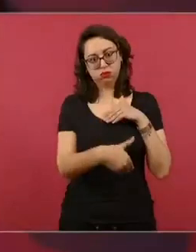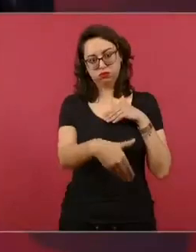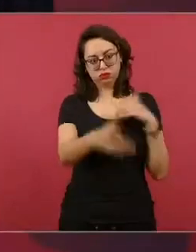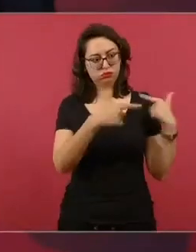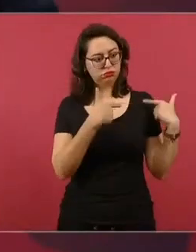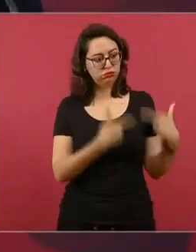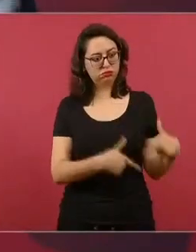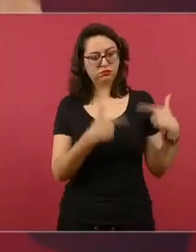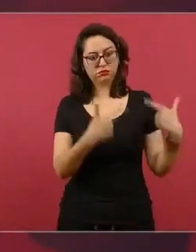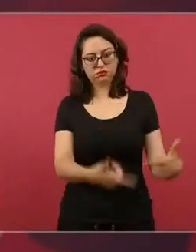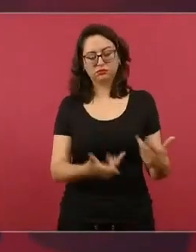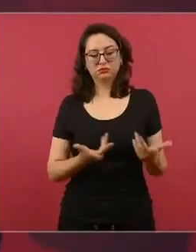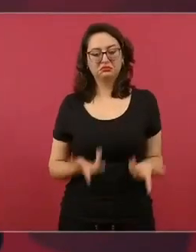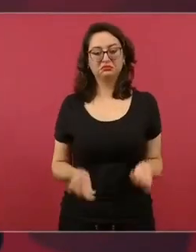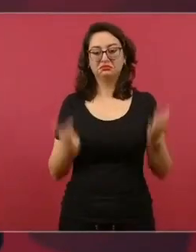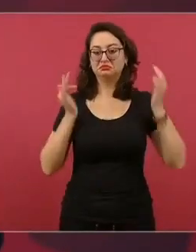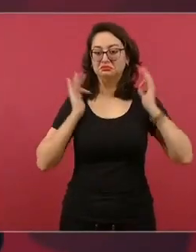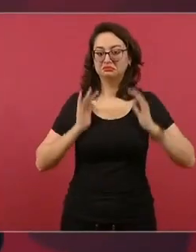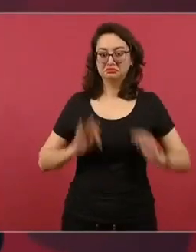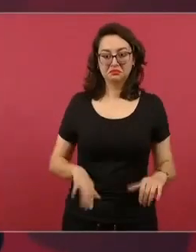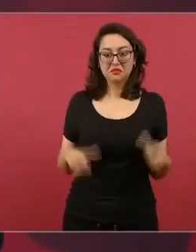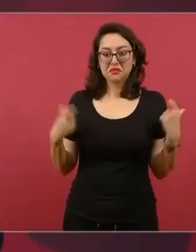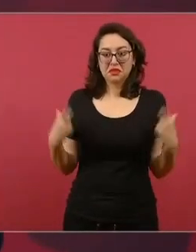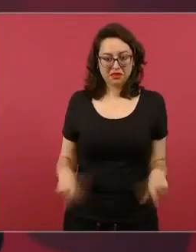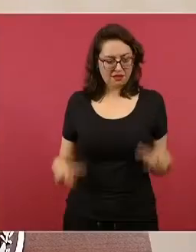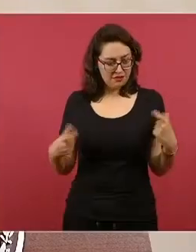sin preocupaciones.